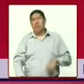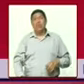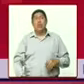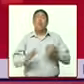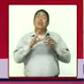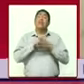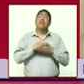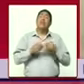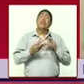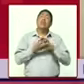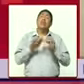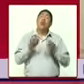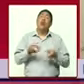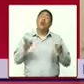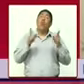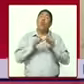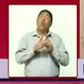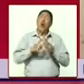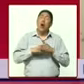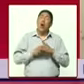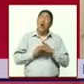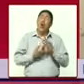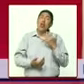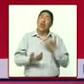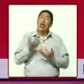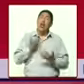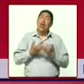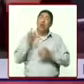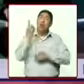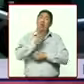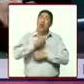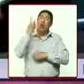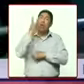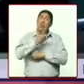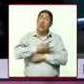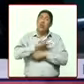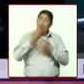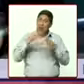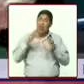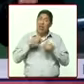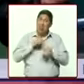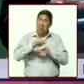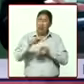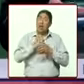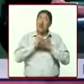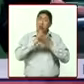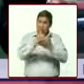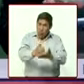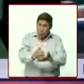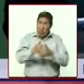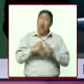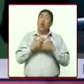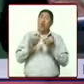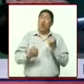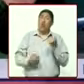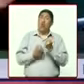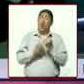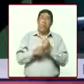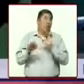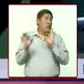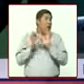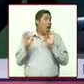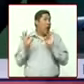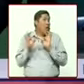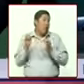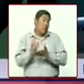Cuénteme, por favor, ¿desde cuándo están así? Quiero saber si tienen ya bomberos en el lugar, de qué forma se les ha colaborado o no ha llegado